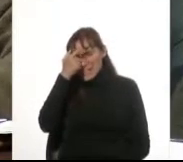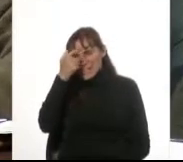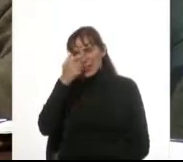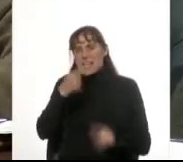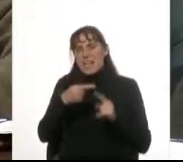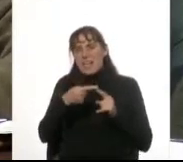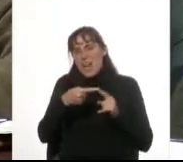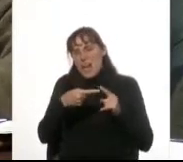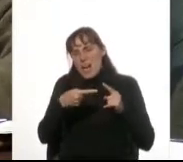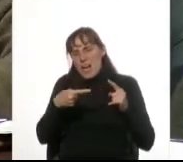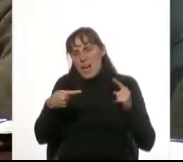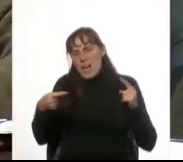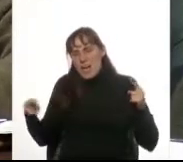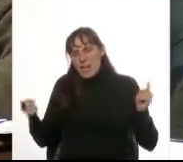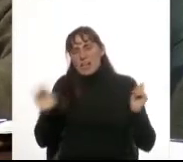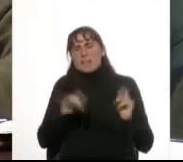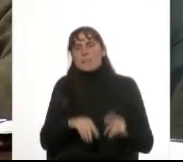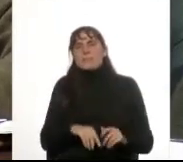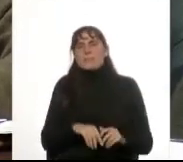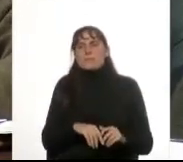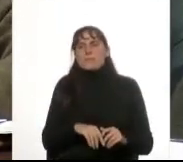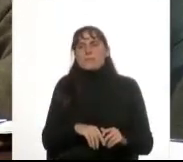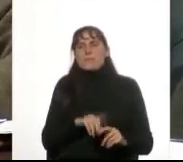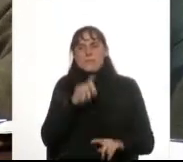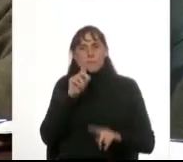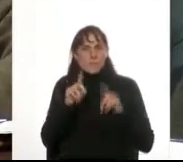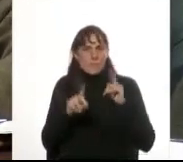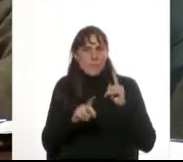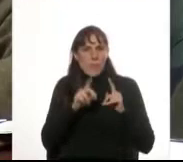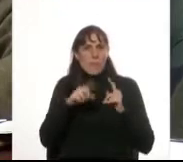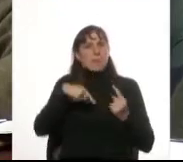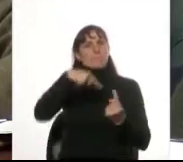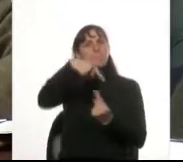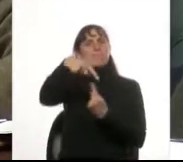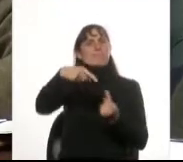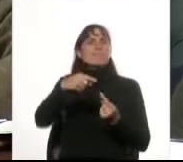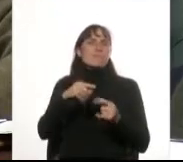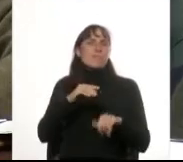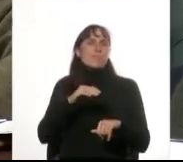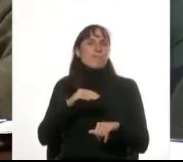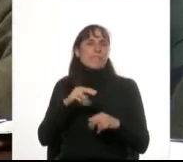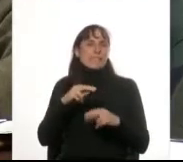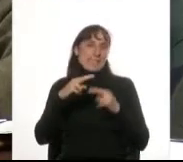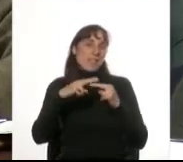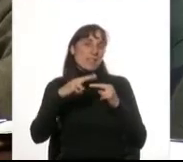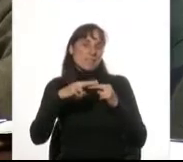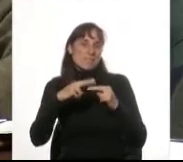largamente pergeñadas que se han difundido por internet,